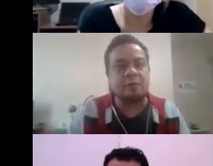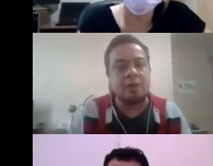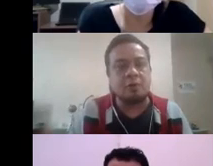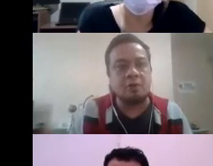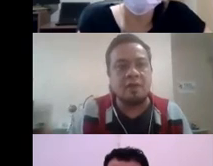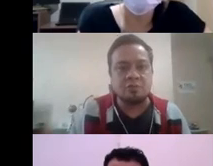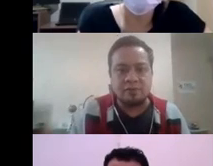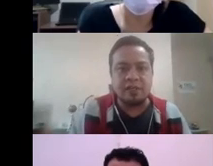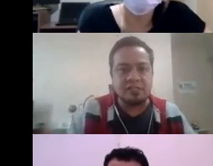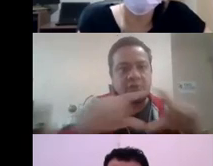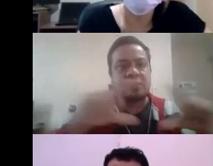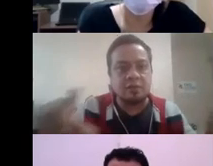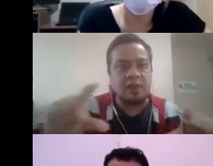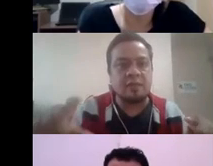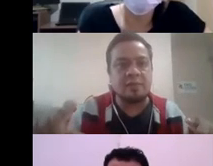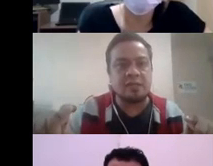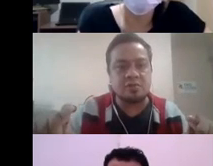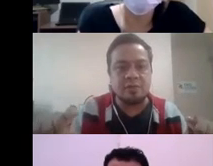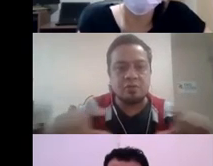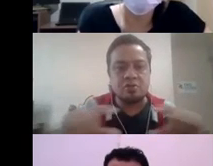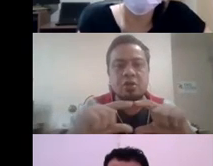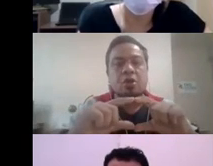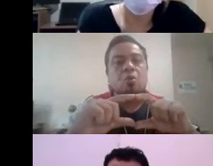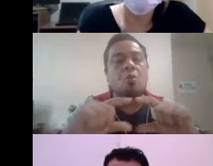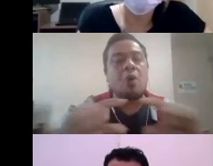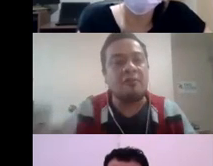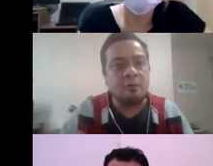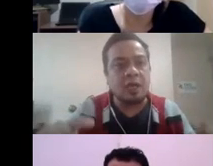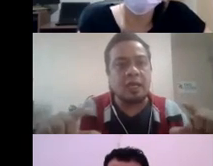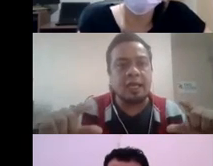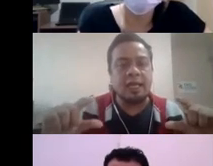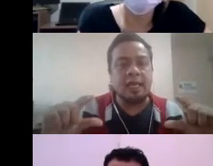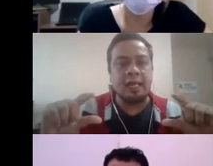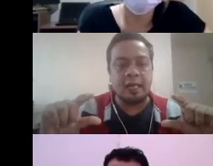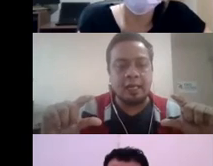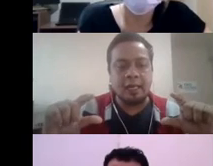fue una de las modificaciones dentro de la demanda de estacionamientos. ¿Cuál fue